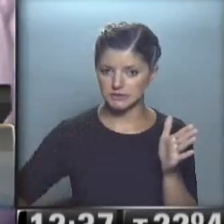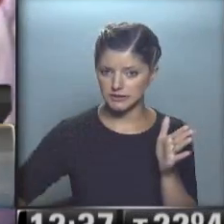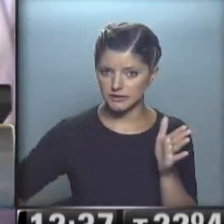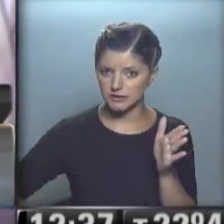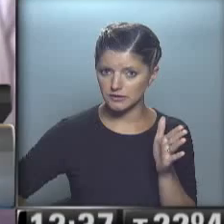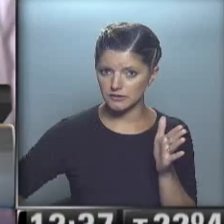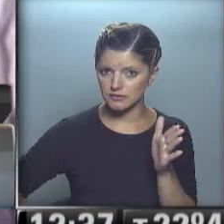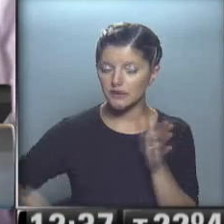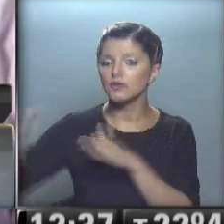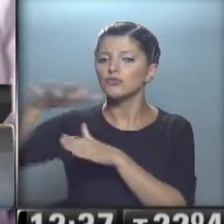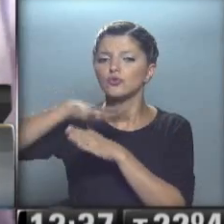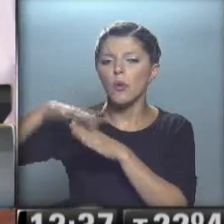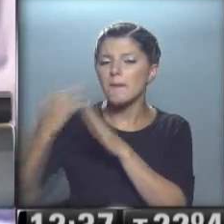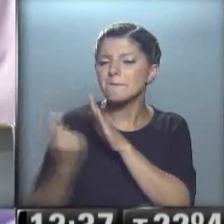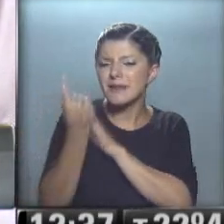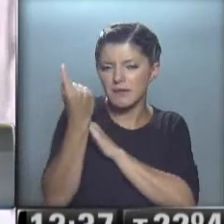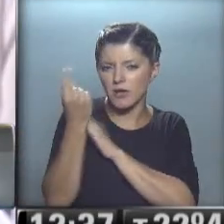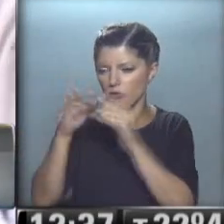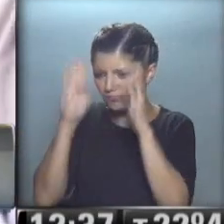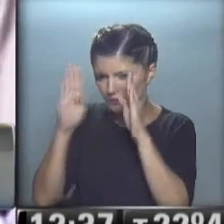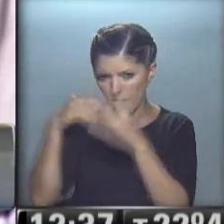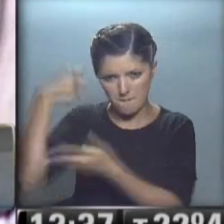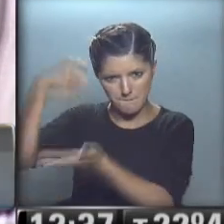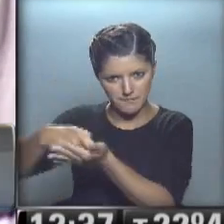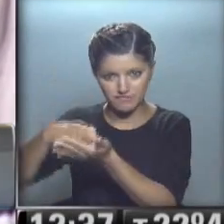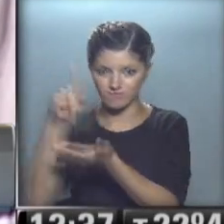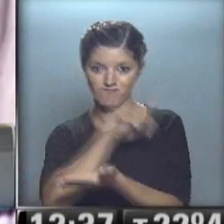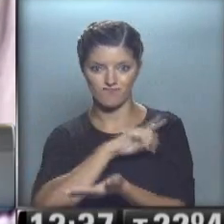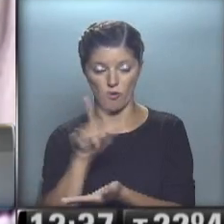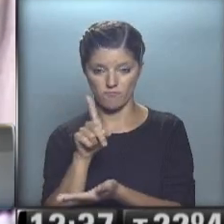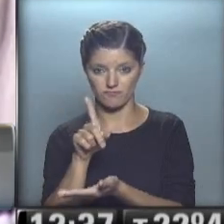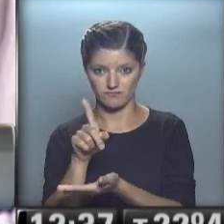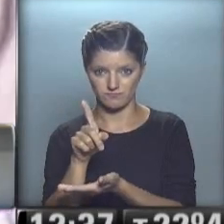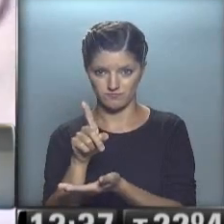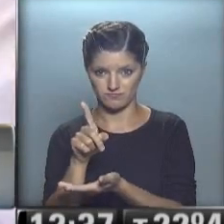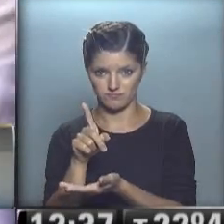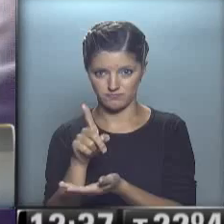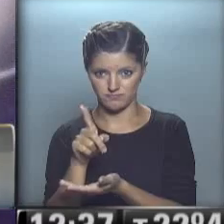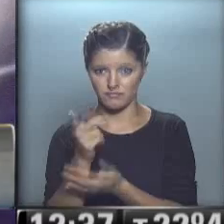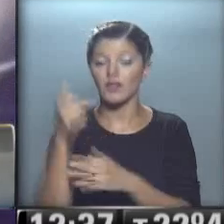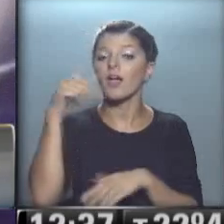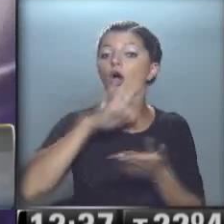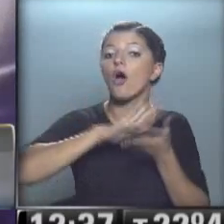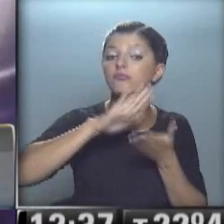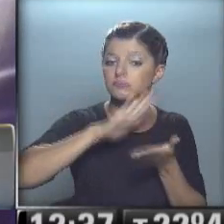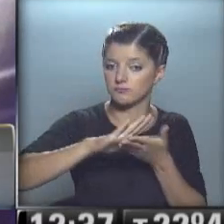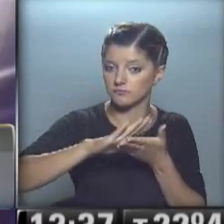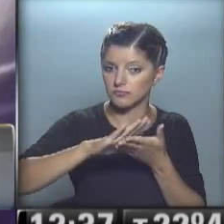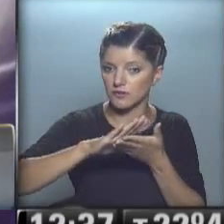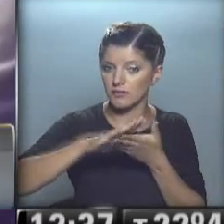lugar el primer lugar para invertir que nuevamente